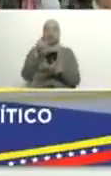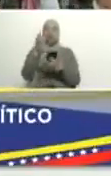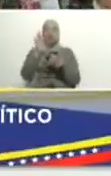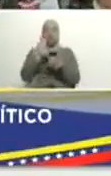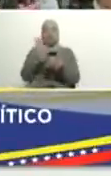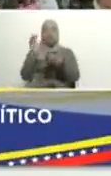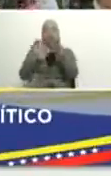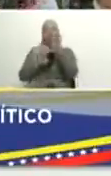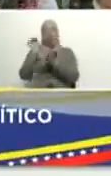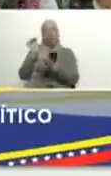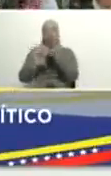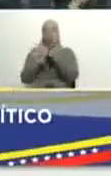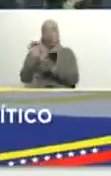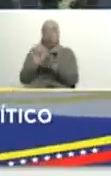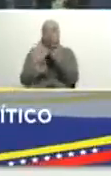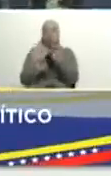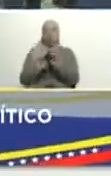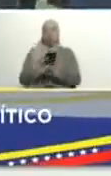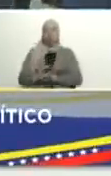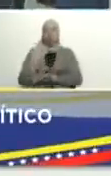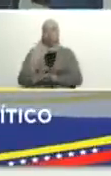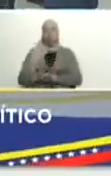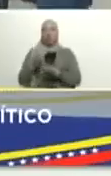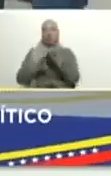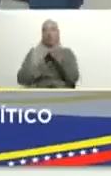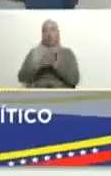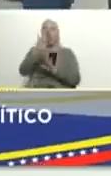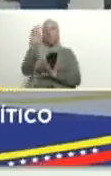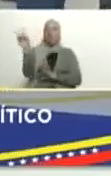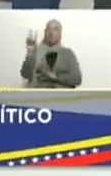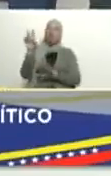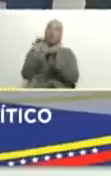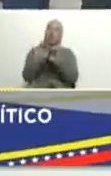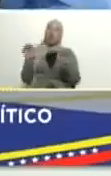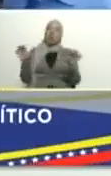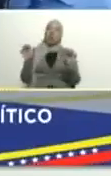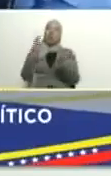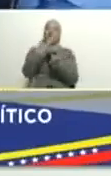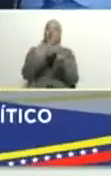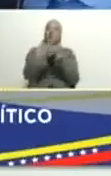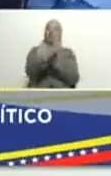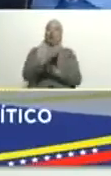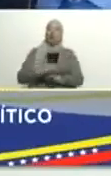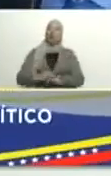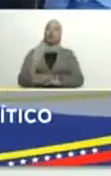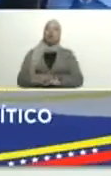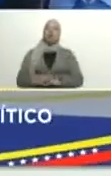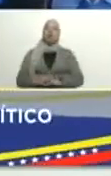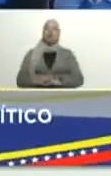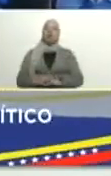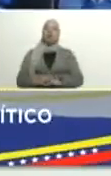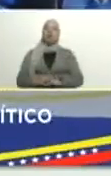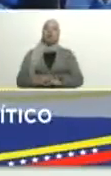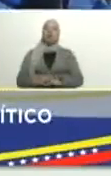pasado revista, pues, a los avances del país en lo educativo, en lo cultural.